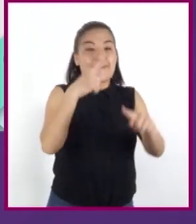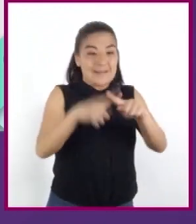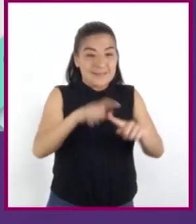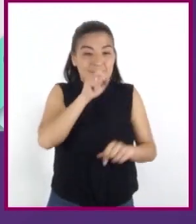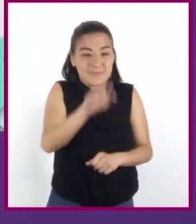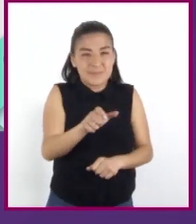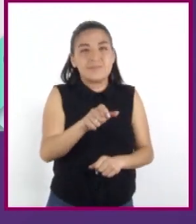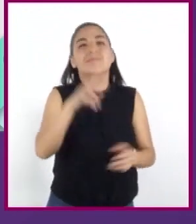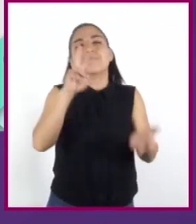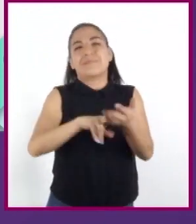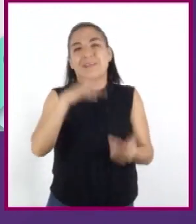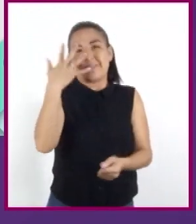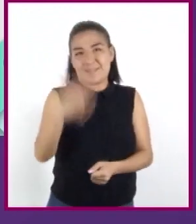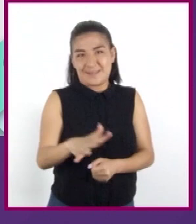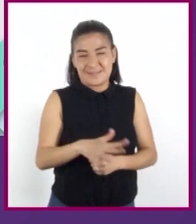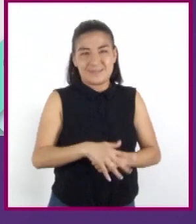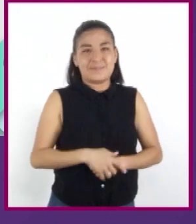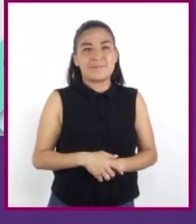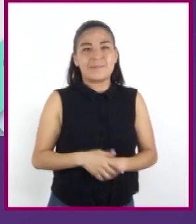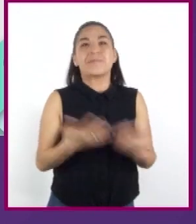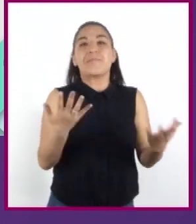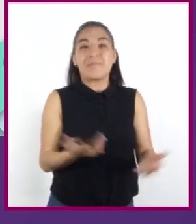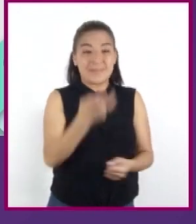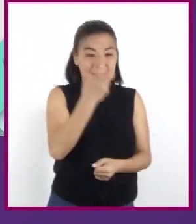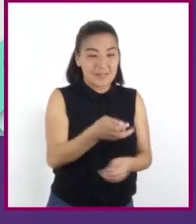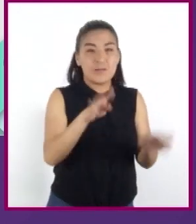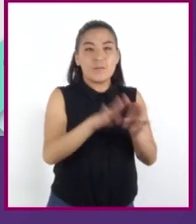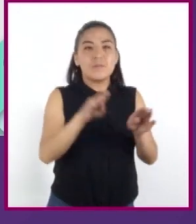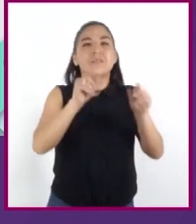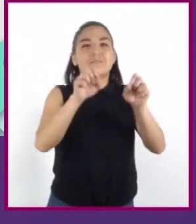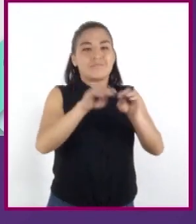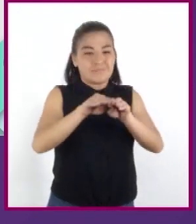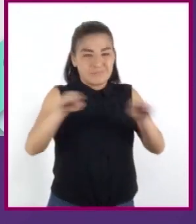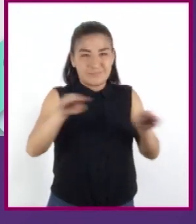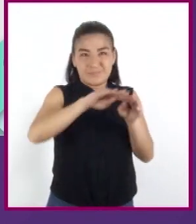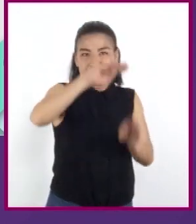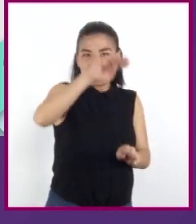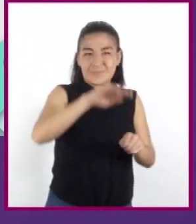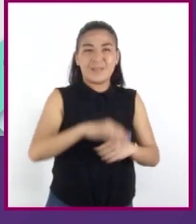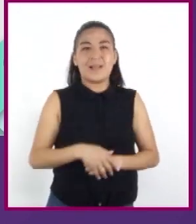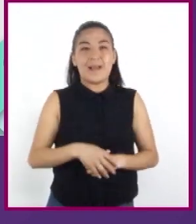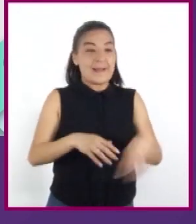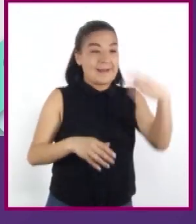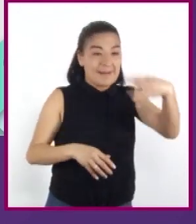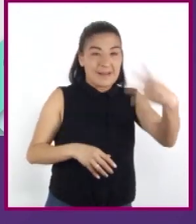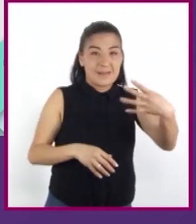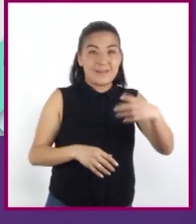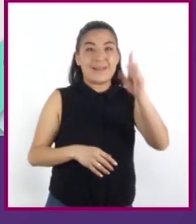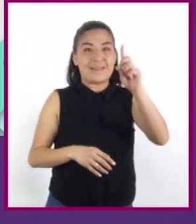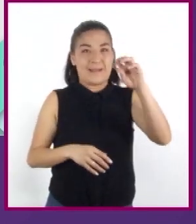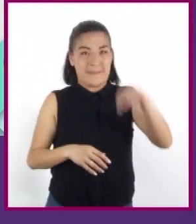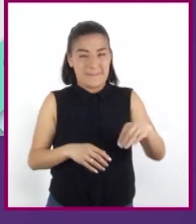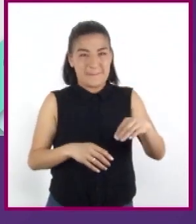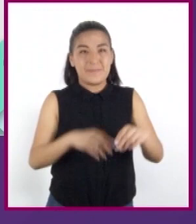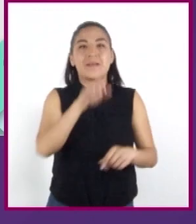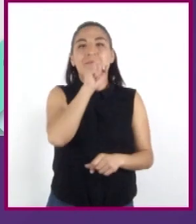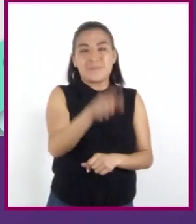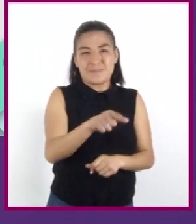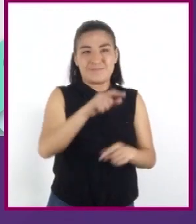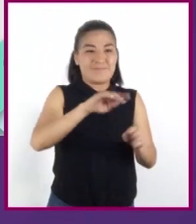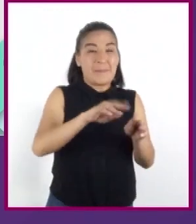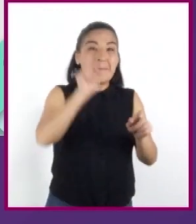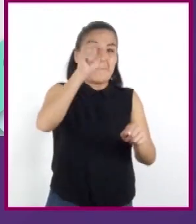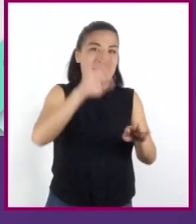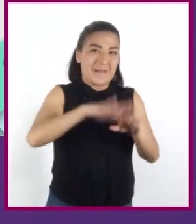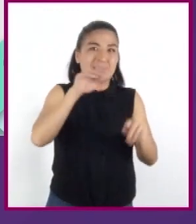valor de 10. Así, las medidas del rectángulo son 14 decímetros en su lado más largo